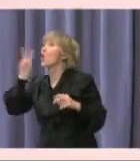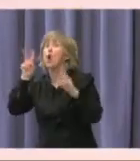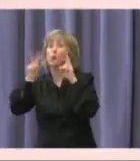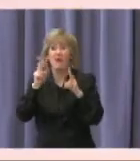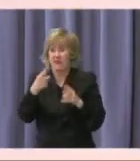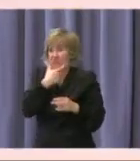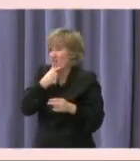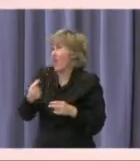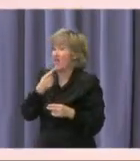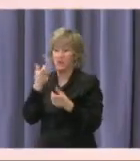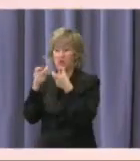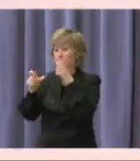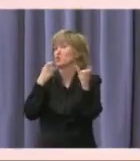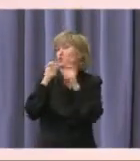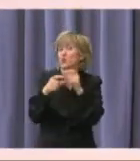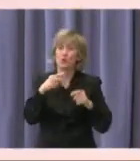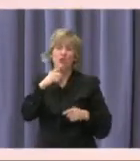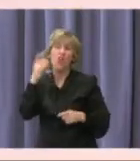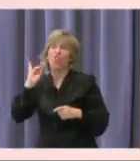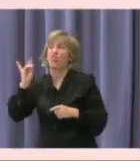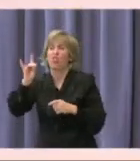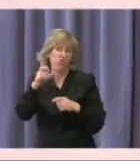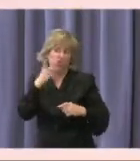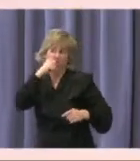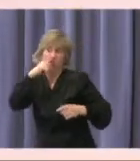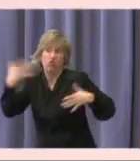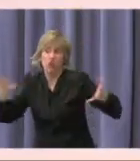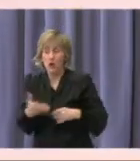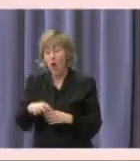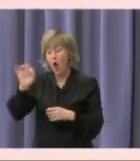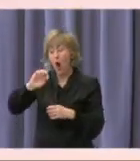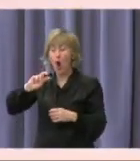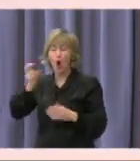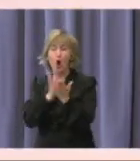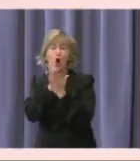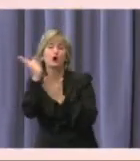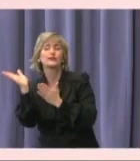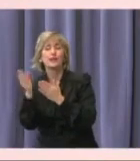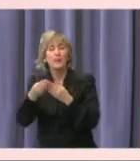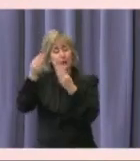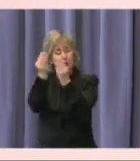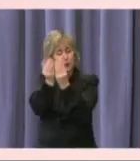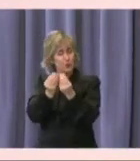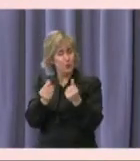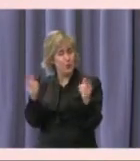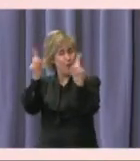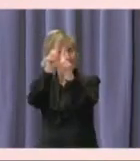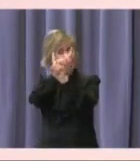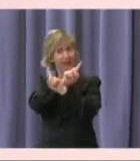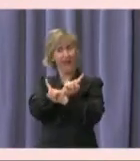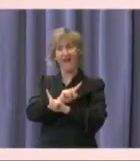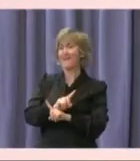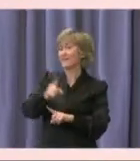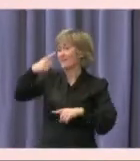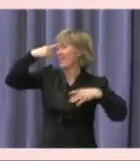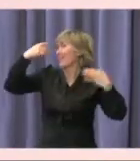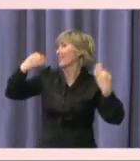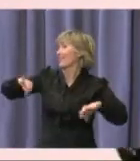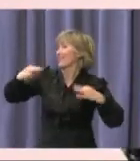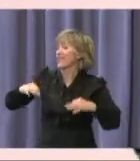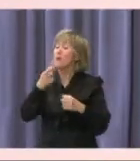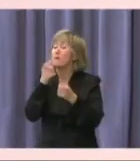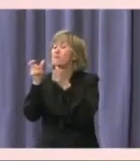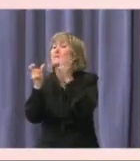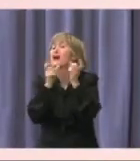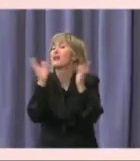y porque es que le estén diciendo zorra, pero es que luego hay otras violencias mucho más sutiles, que es que no encontremos palabras para